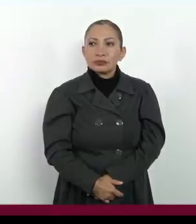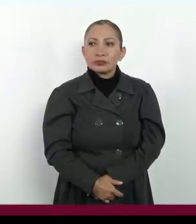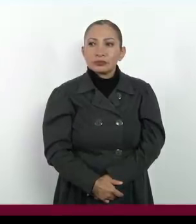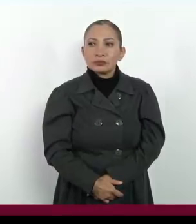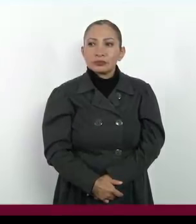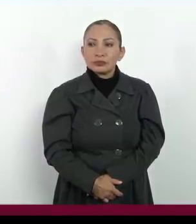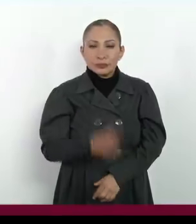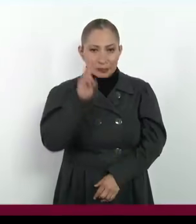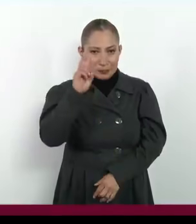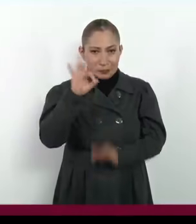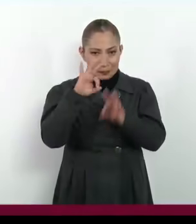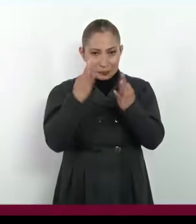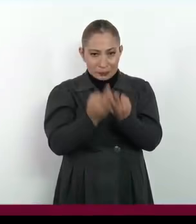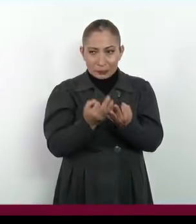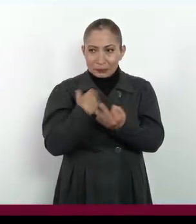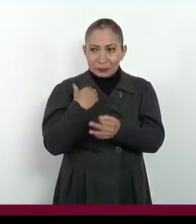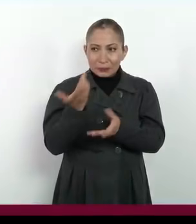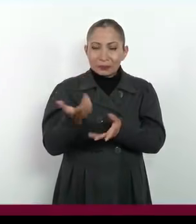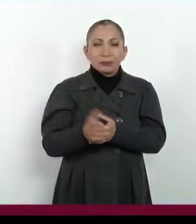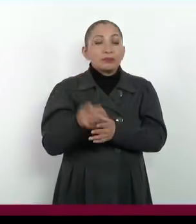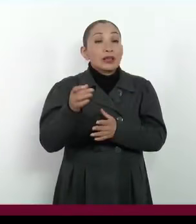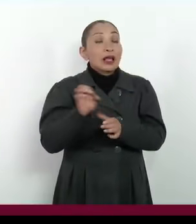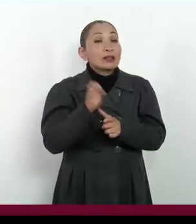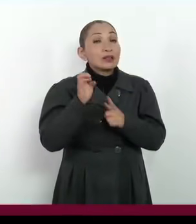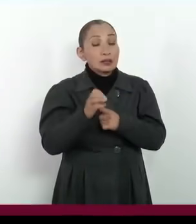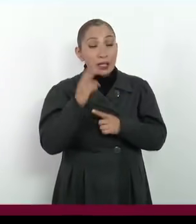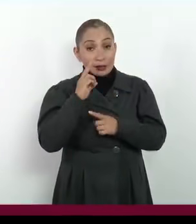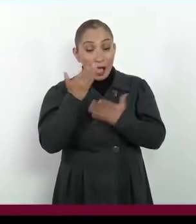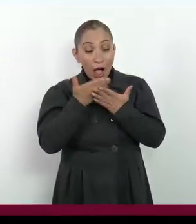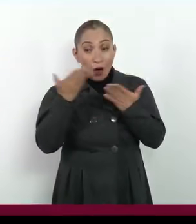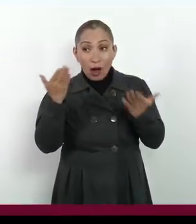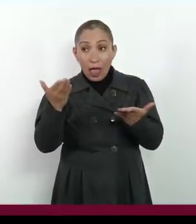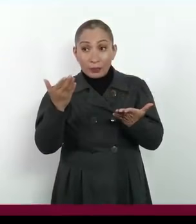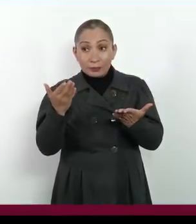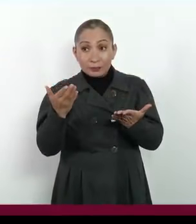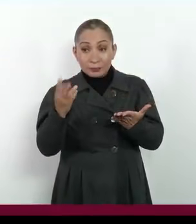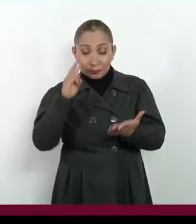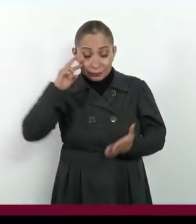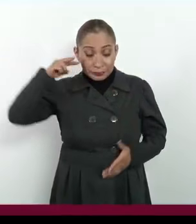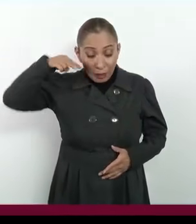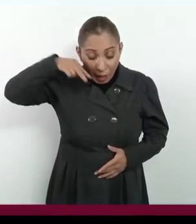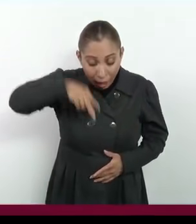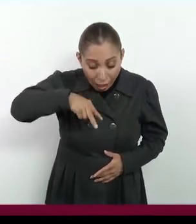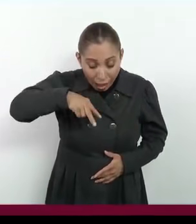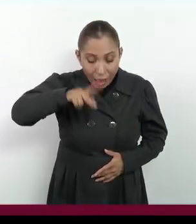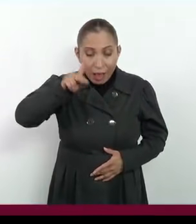Es esta figura. Muy bien. Y entonces, lo que vamos a ver es justamente una parábola.